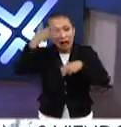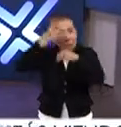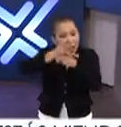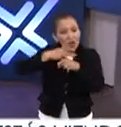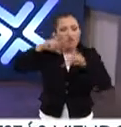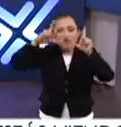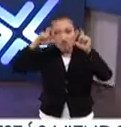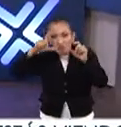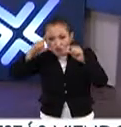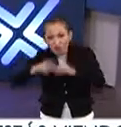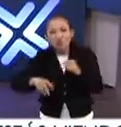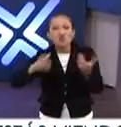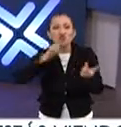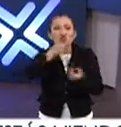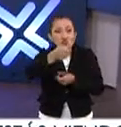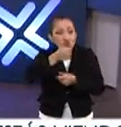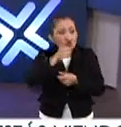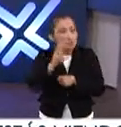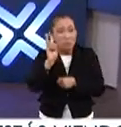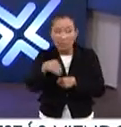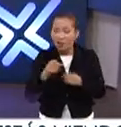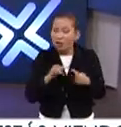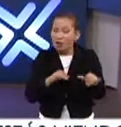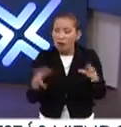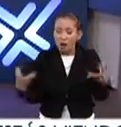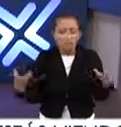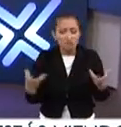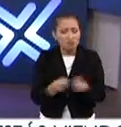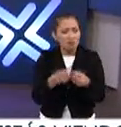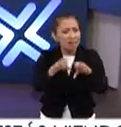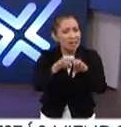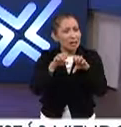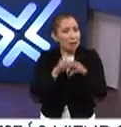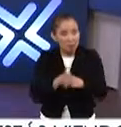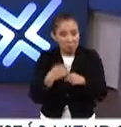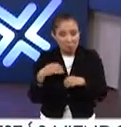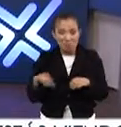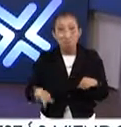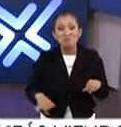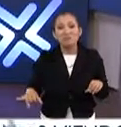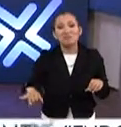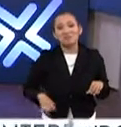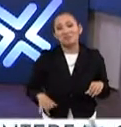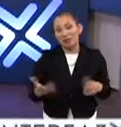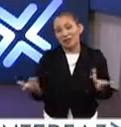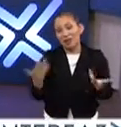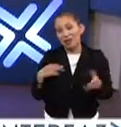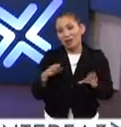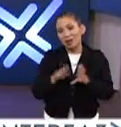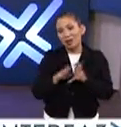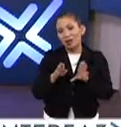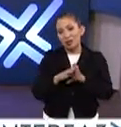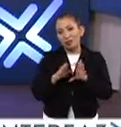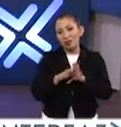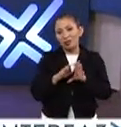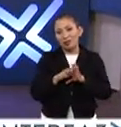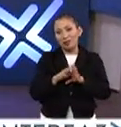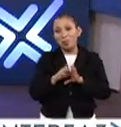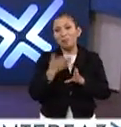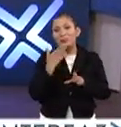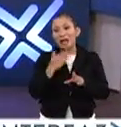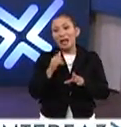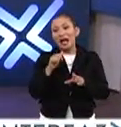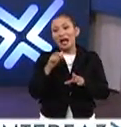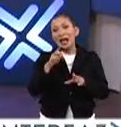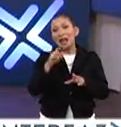camarógrafos, fotógrafos. Todo. En realidad fue un trabajo conjunto muy interesante y pues como de un mes. Así es, don Alejandro.